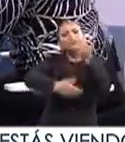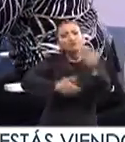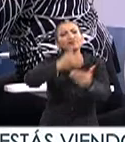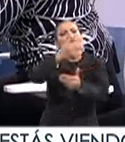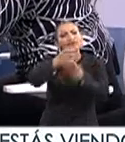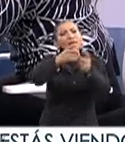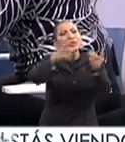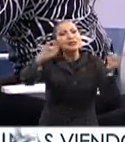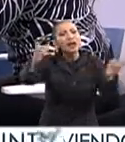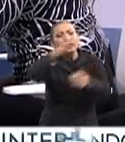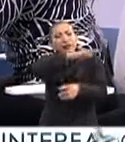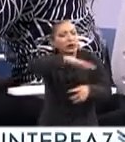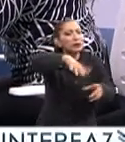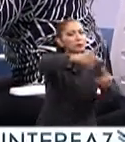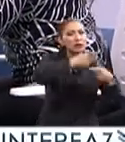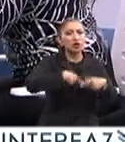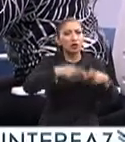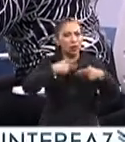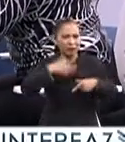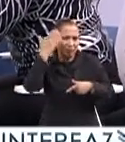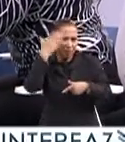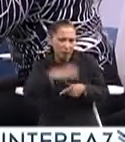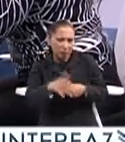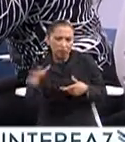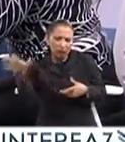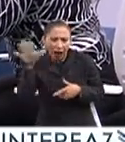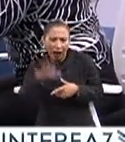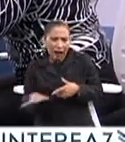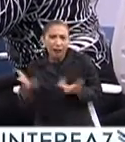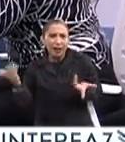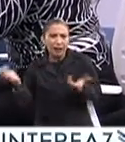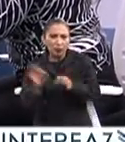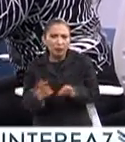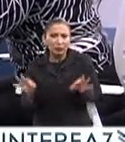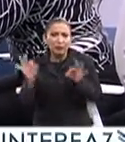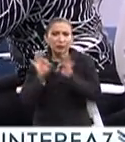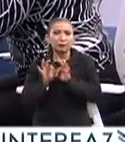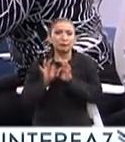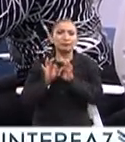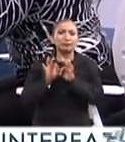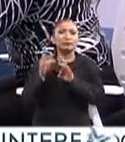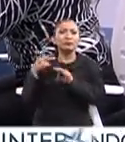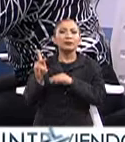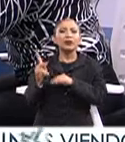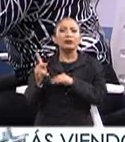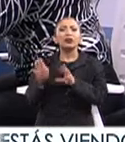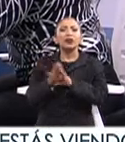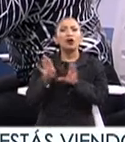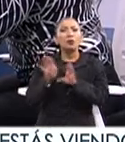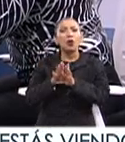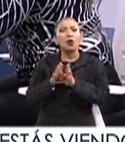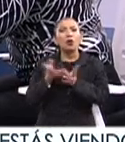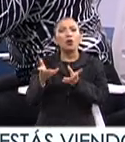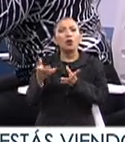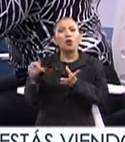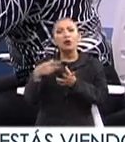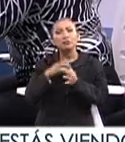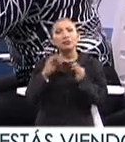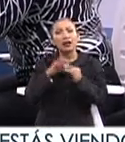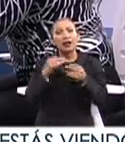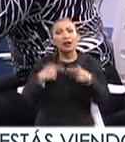desarrollo de la sociedad misma, ¿no? Sabemos que es un área y una disciplina fundamental, pero ¿cómo plantearlo a